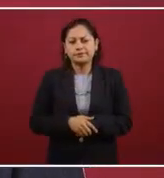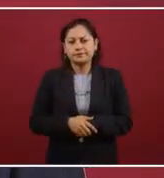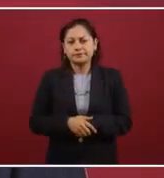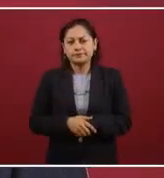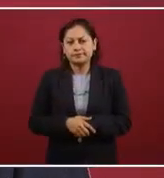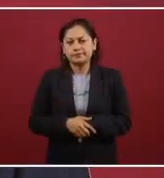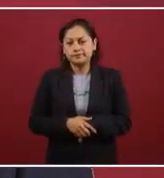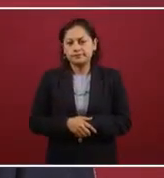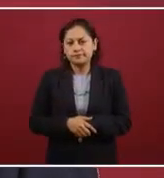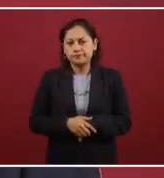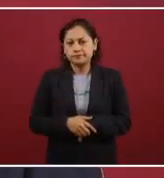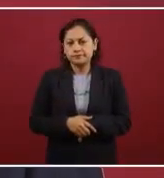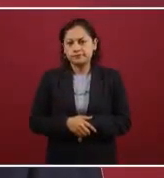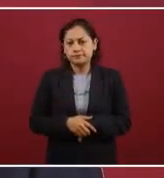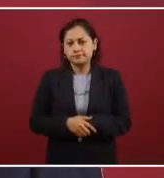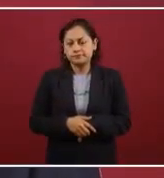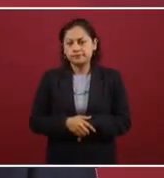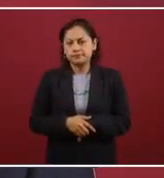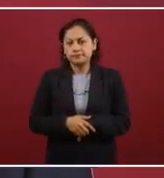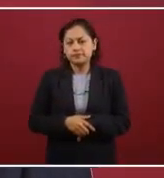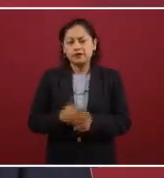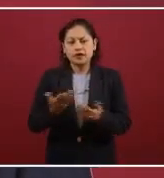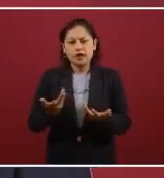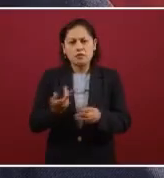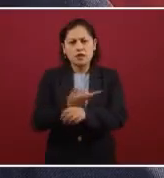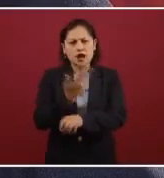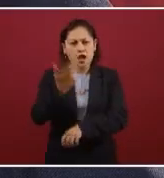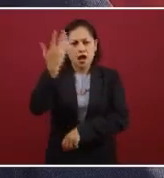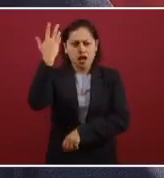gobierno estaba al servicio